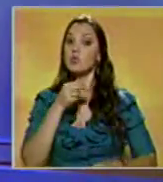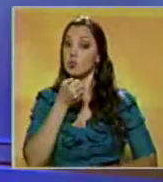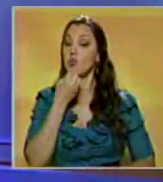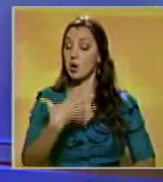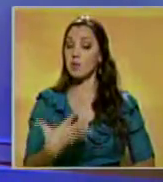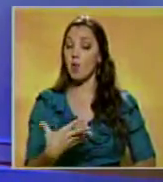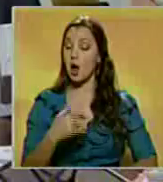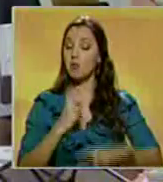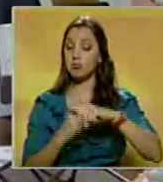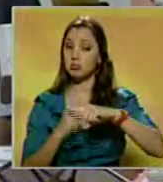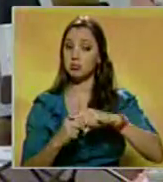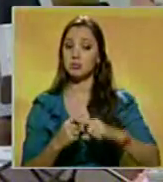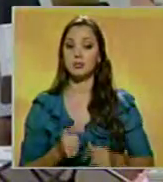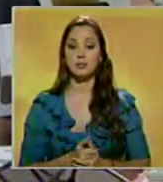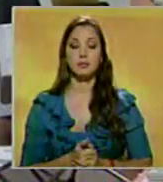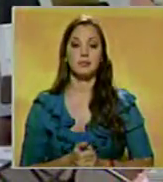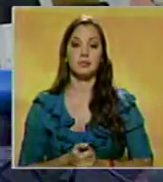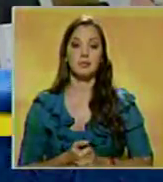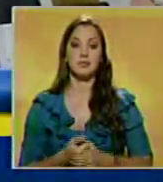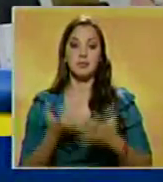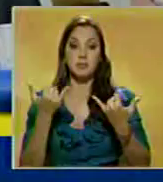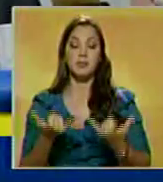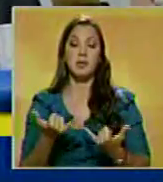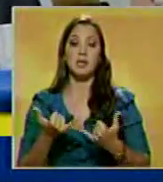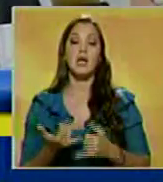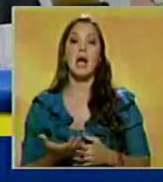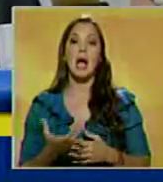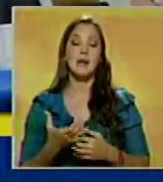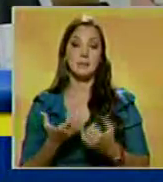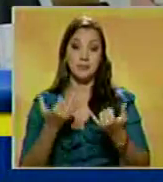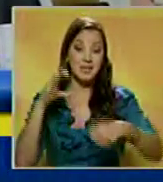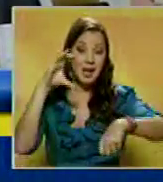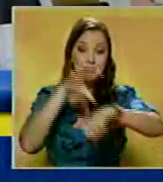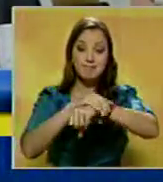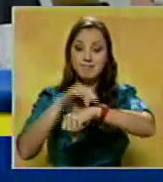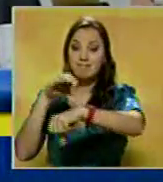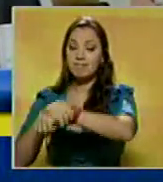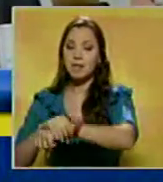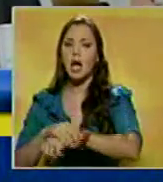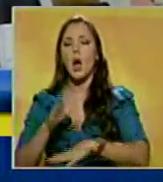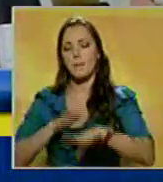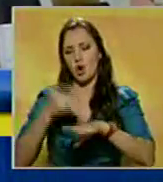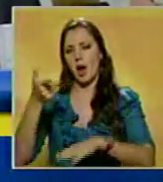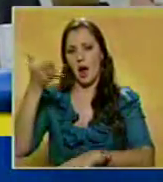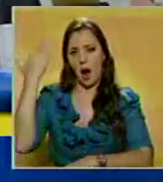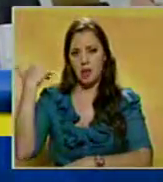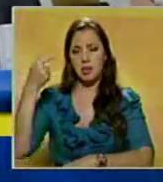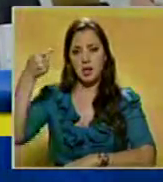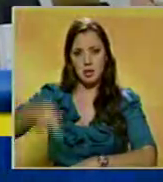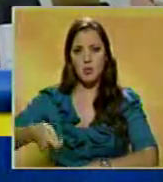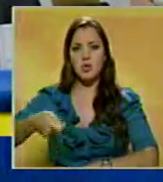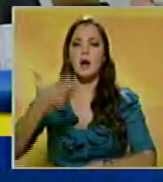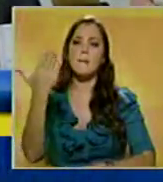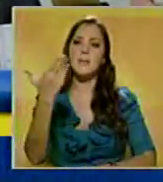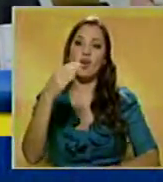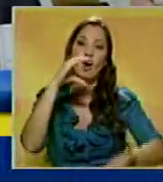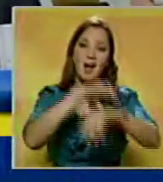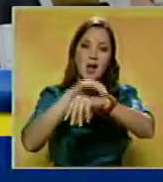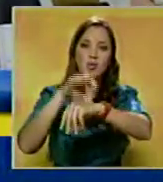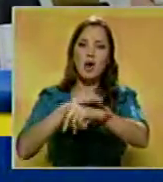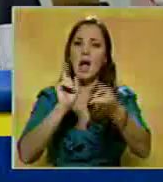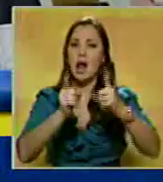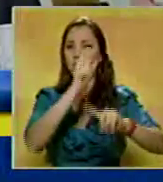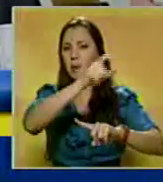resultados positivos. Ha aumentado el número de capturas de personas solicitadas por los tribunales, ha aumentado sustancialmente el número